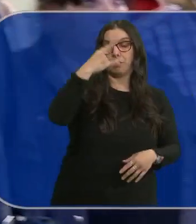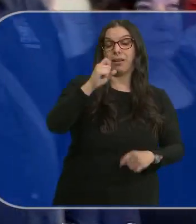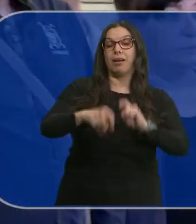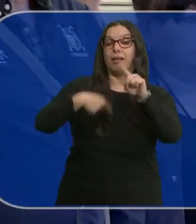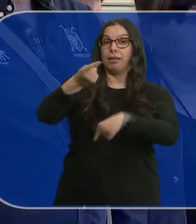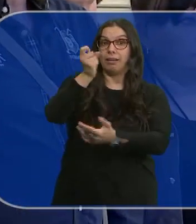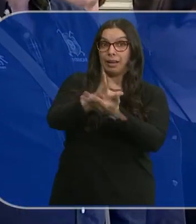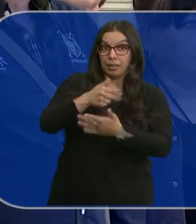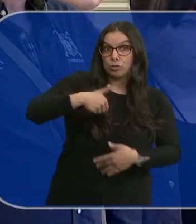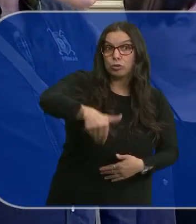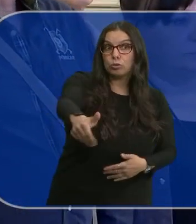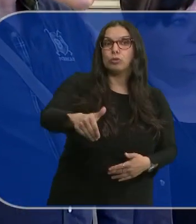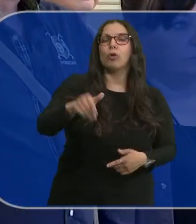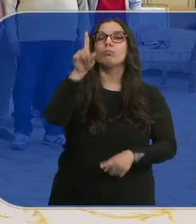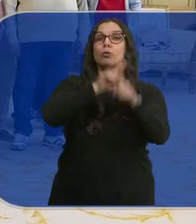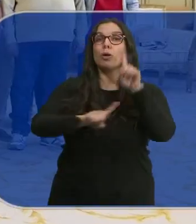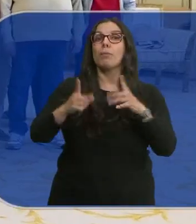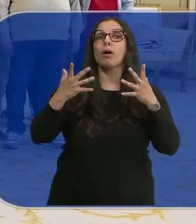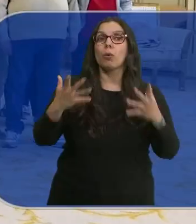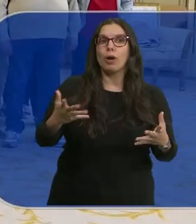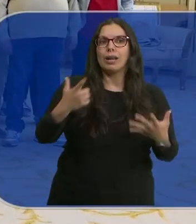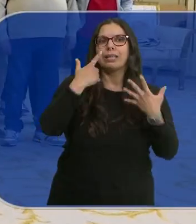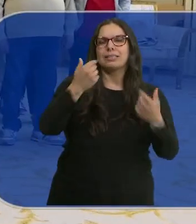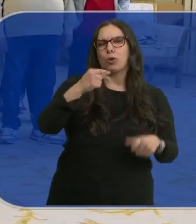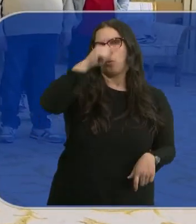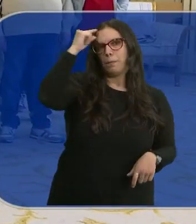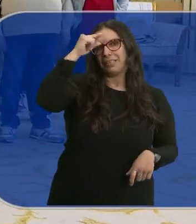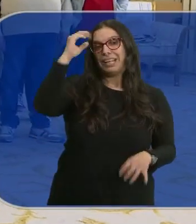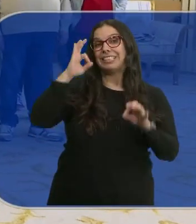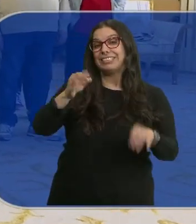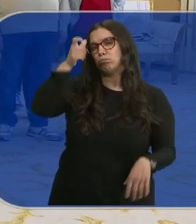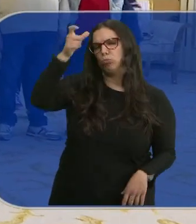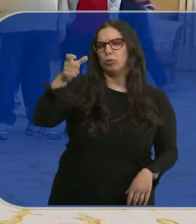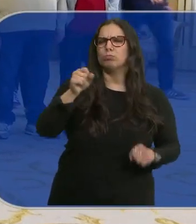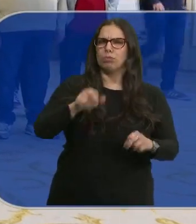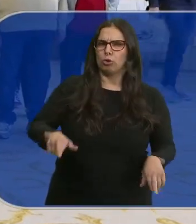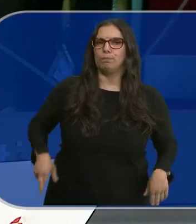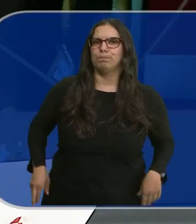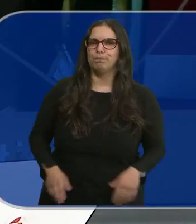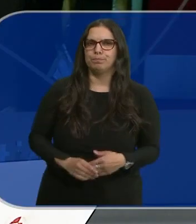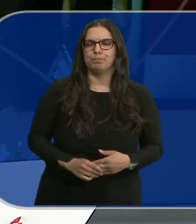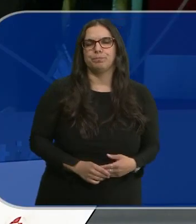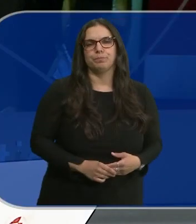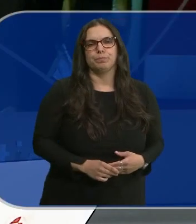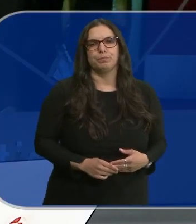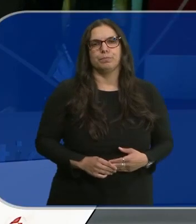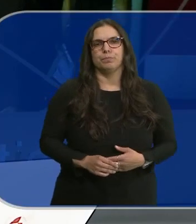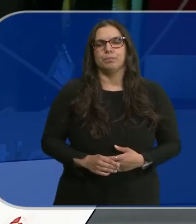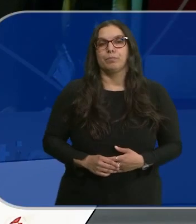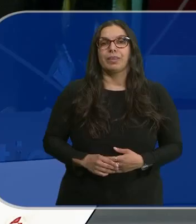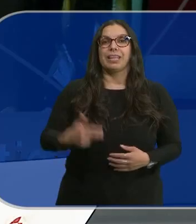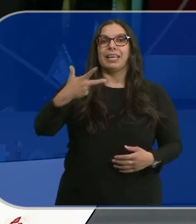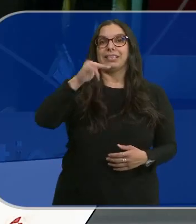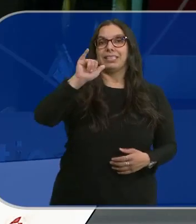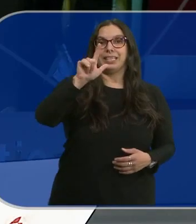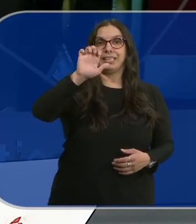siguiente reto es abordar el aún más complejo problema de la salud mental en el mundo rural. El universo material de